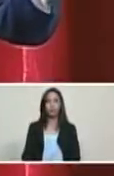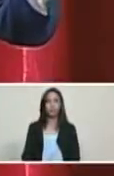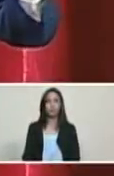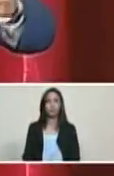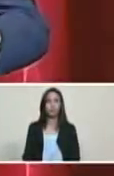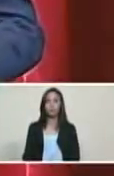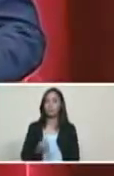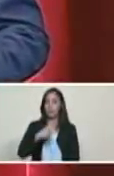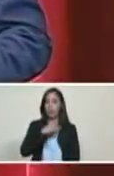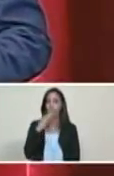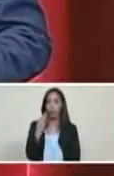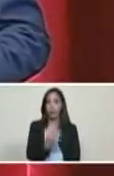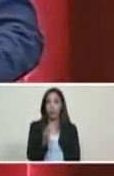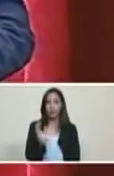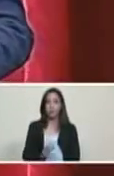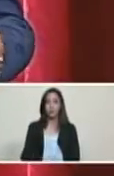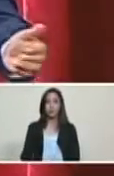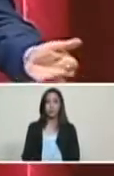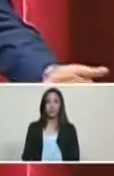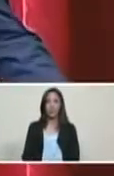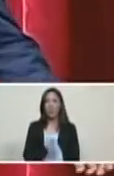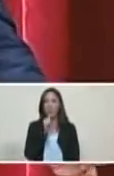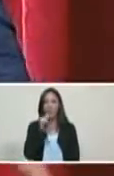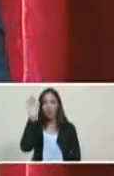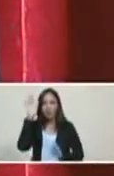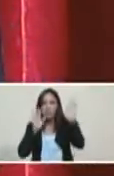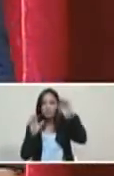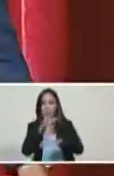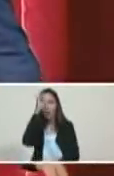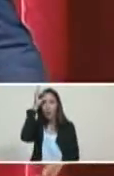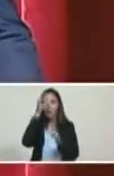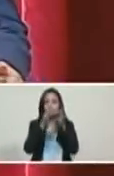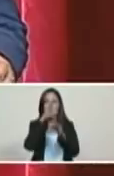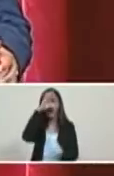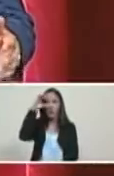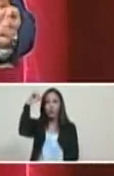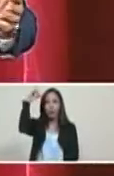¿verdad? ¿Quiénes los que están aquí creen en Dios?